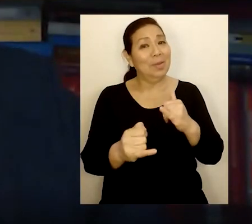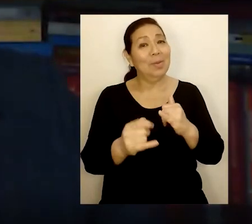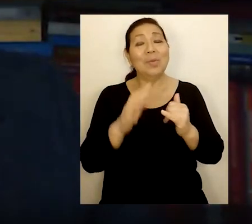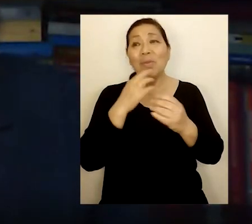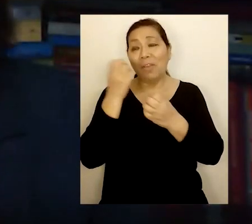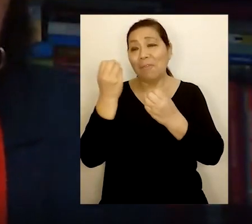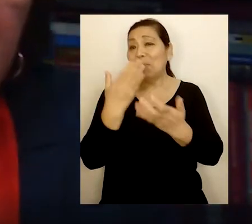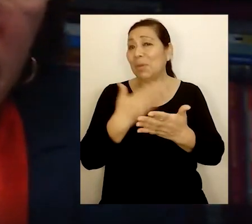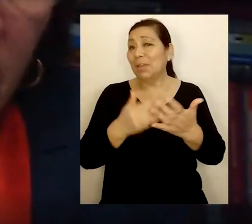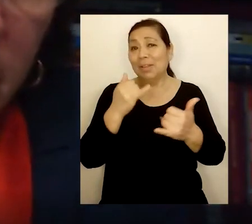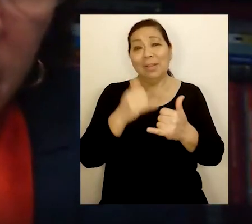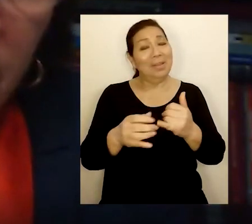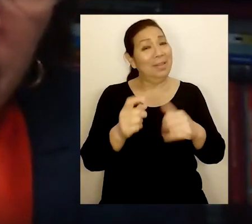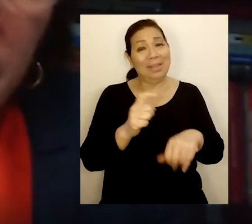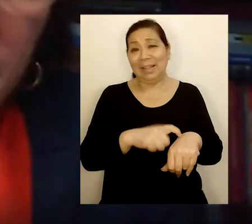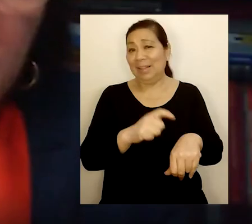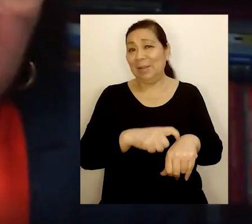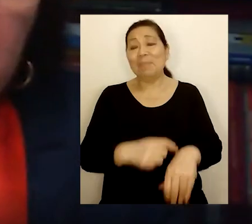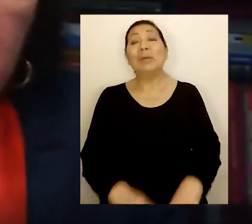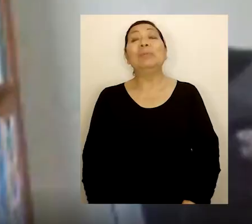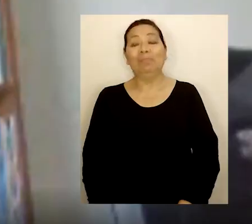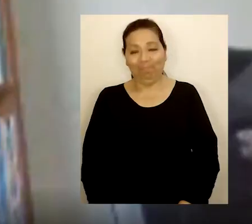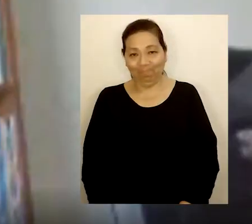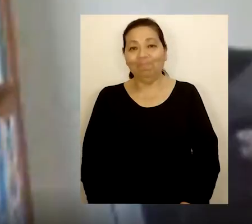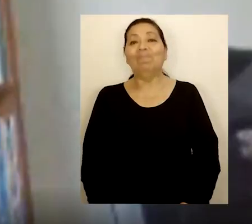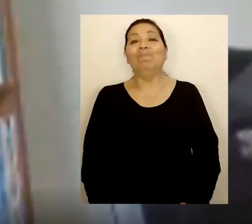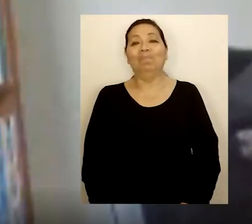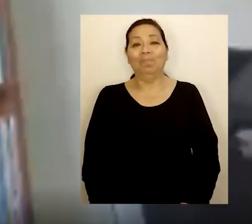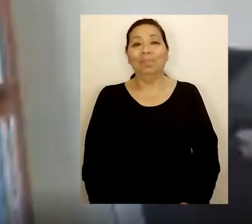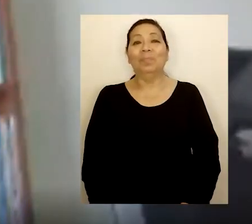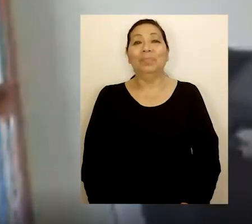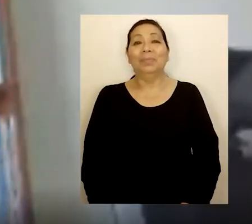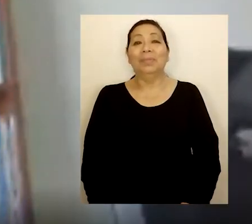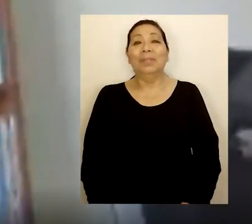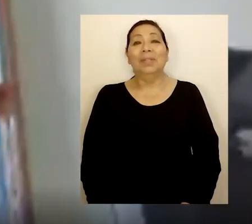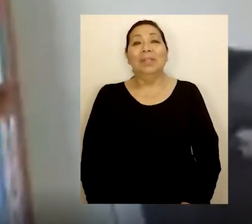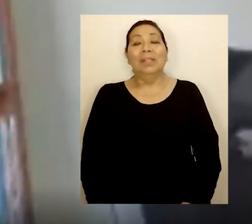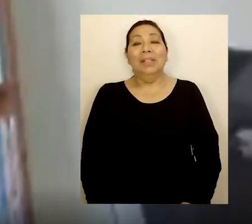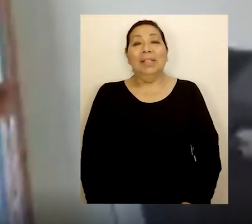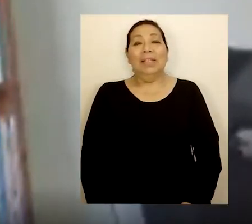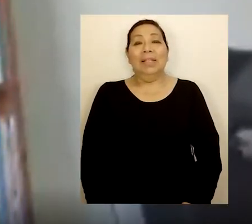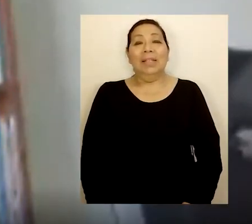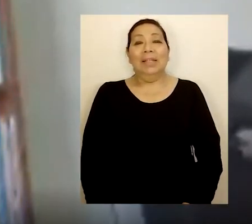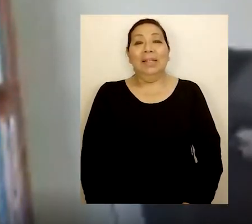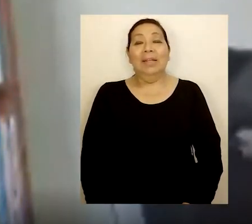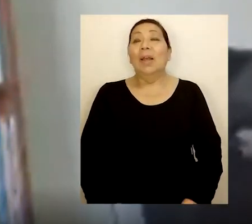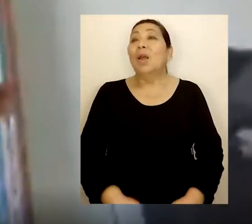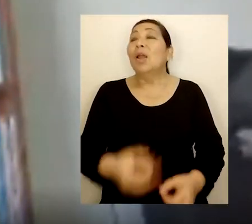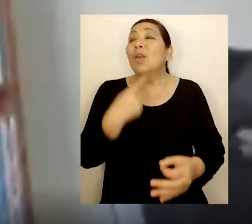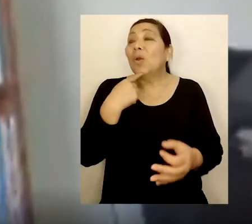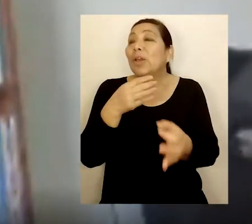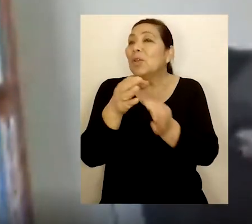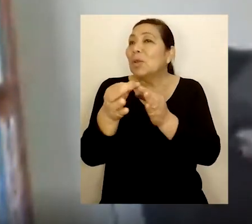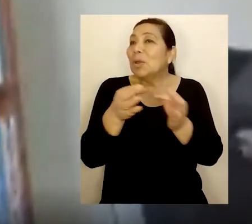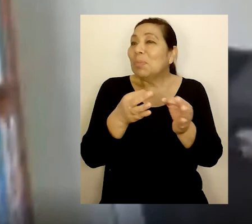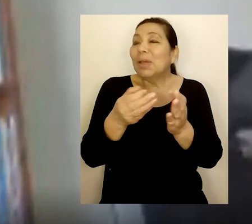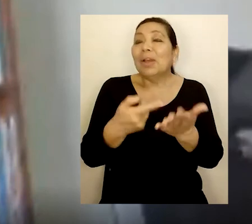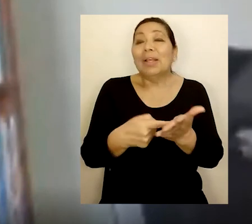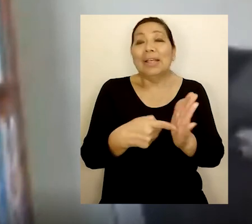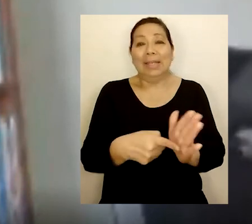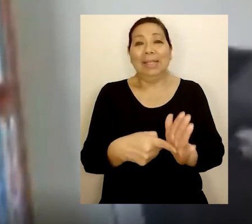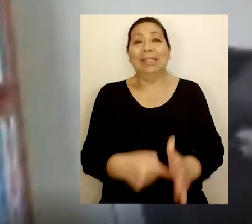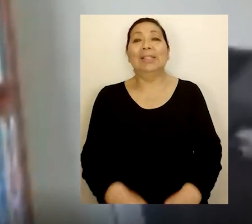culminando su informe, que ya ha vencido el tiempo. Correcto, muchas gracias, señora presidenta. Entonces, la justificación